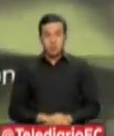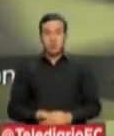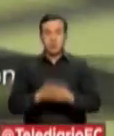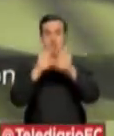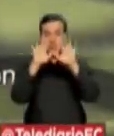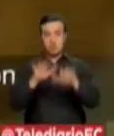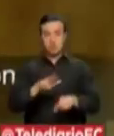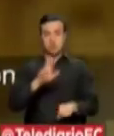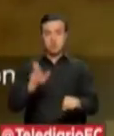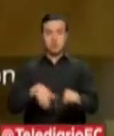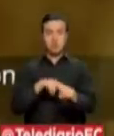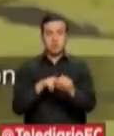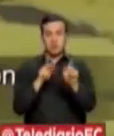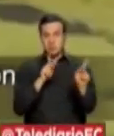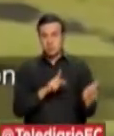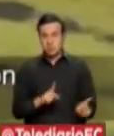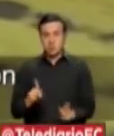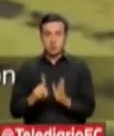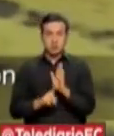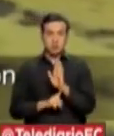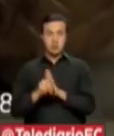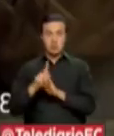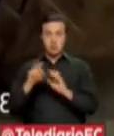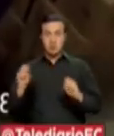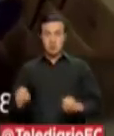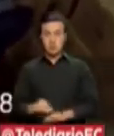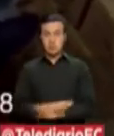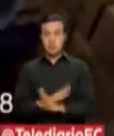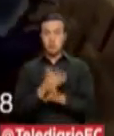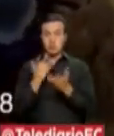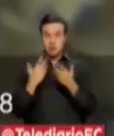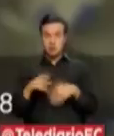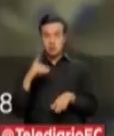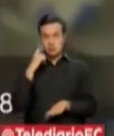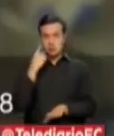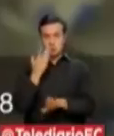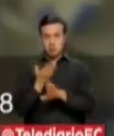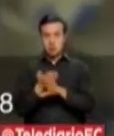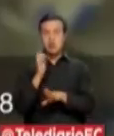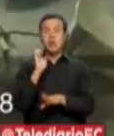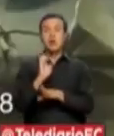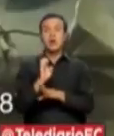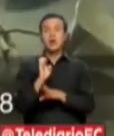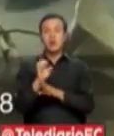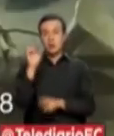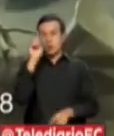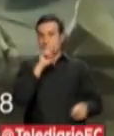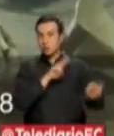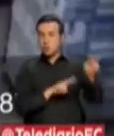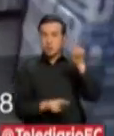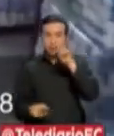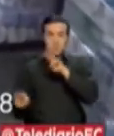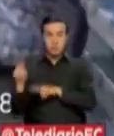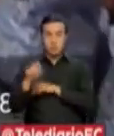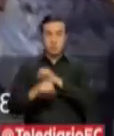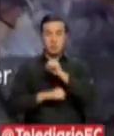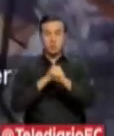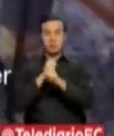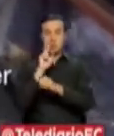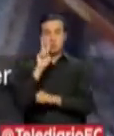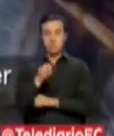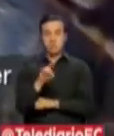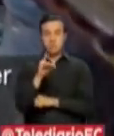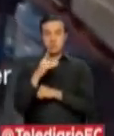secretaría nacional de planificación y desarrollo senplades presentó la iniciativa ecuador evalúa la política pública 2018